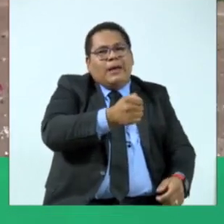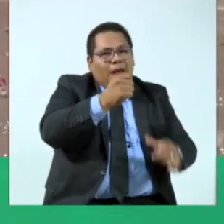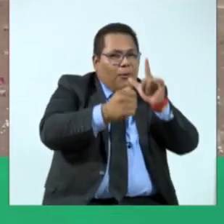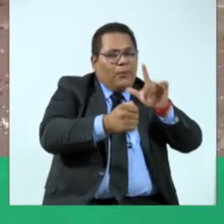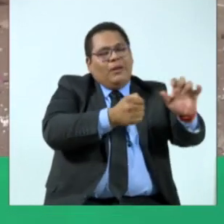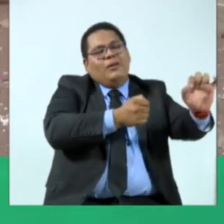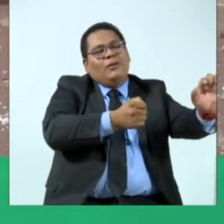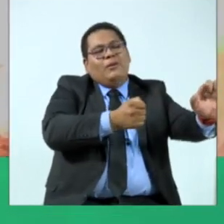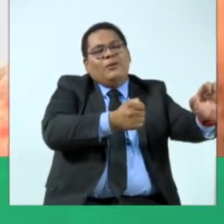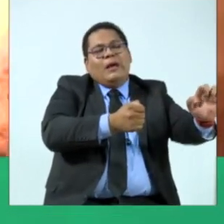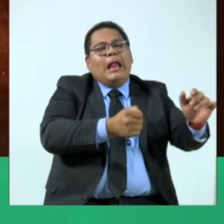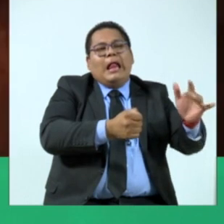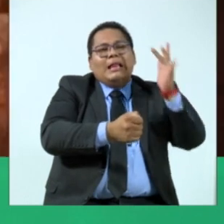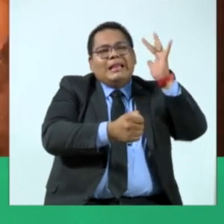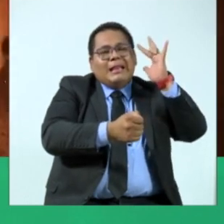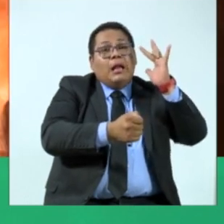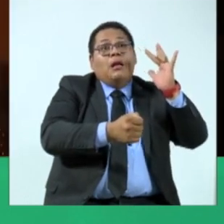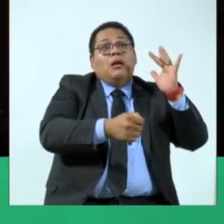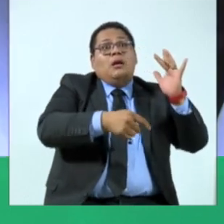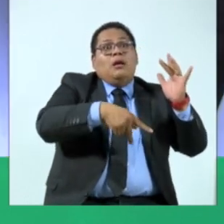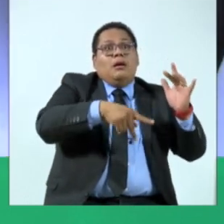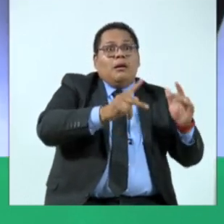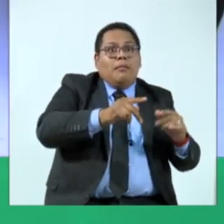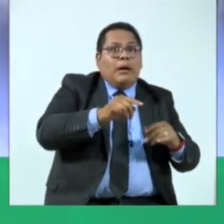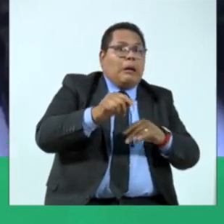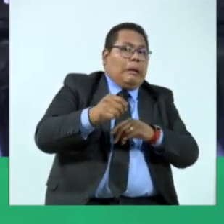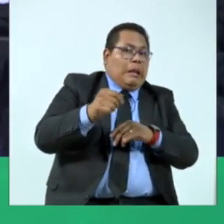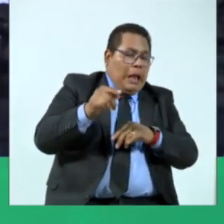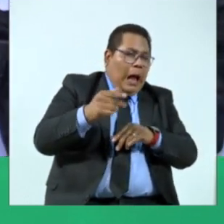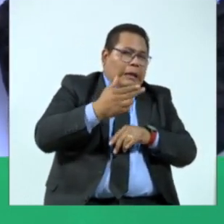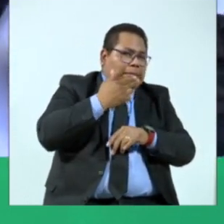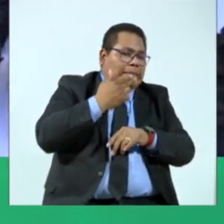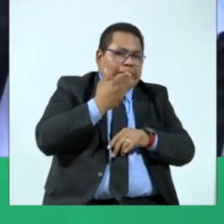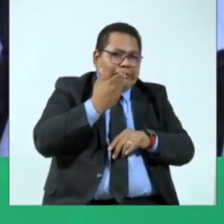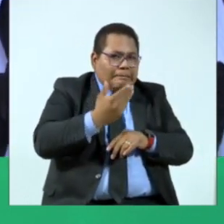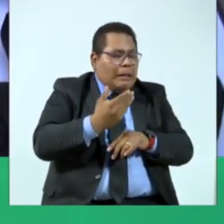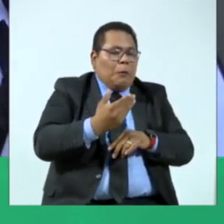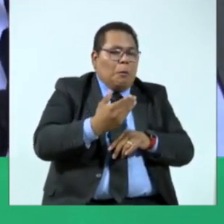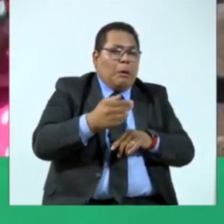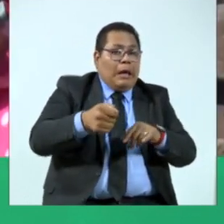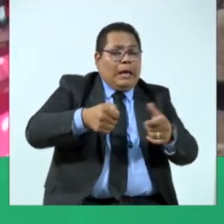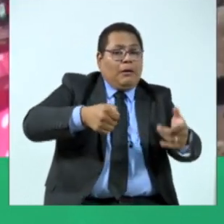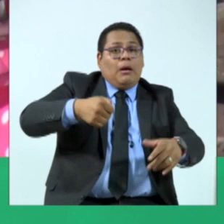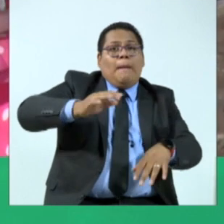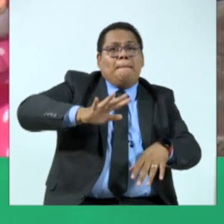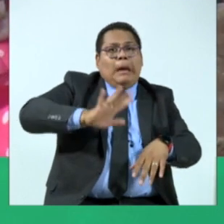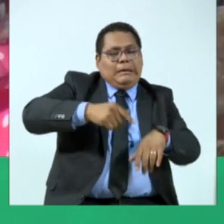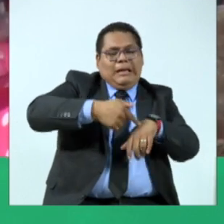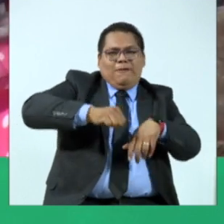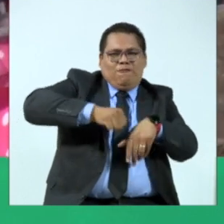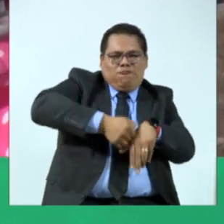es inofensiva pero bueno cuando no le dan el buen manejo esta varilla puede generar quemaduras a tercer